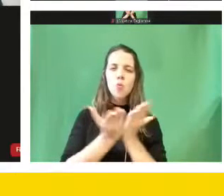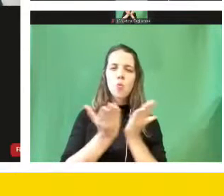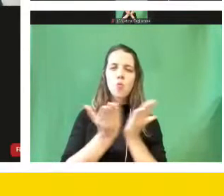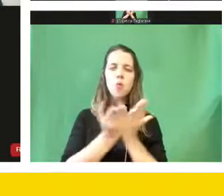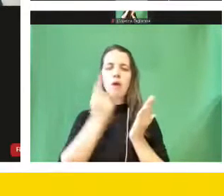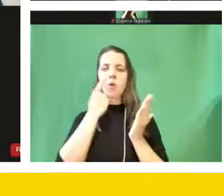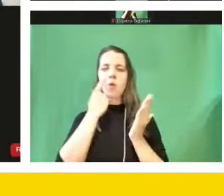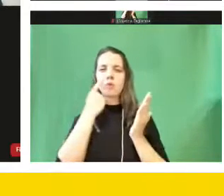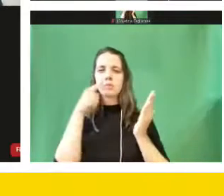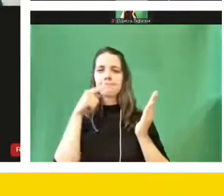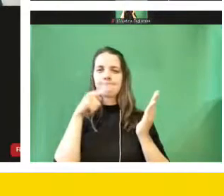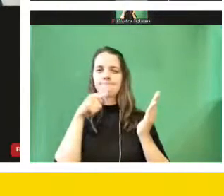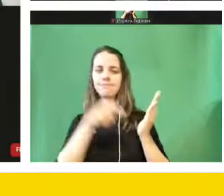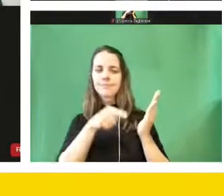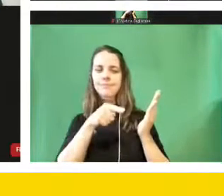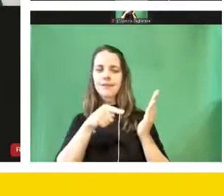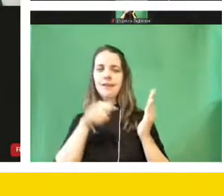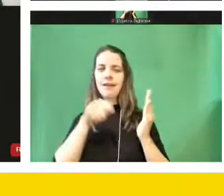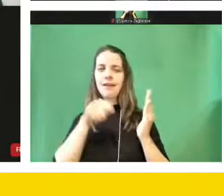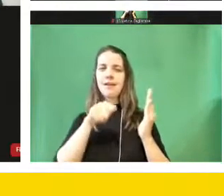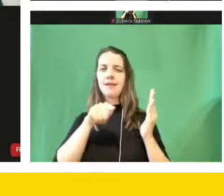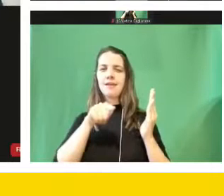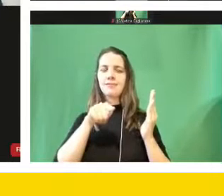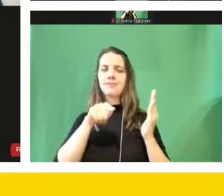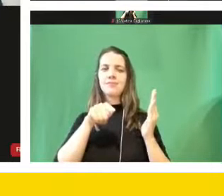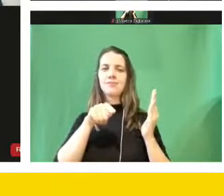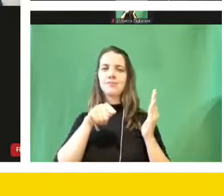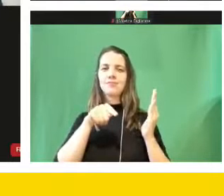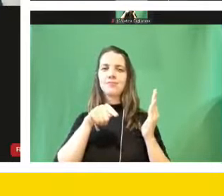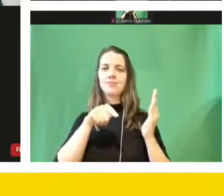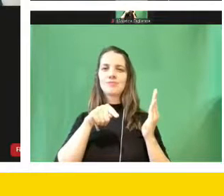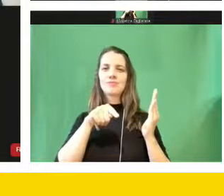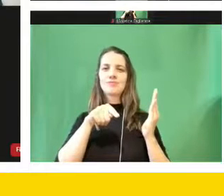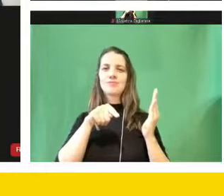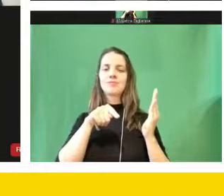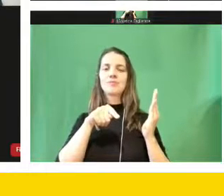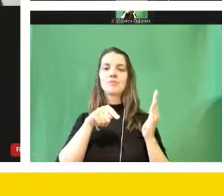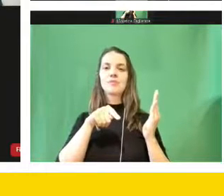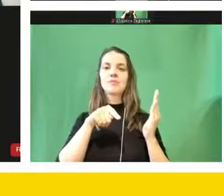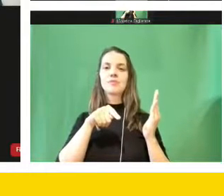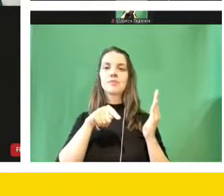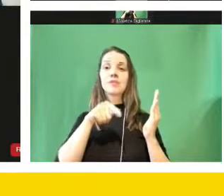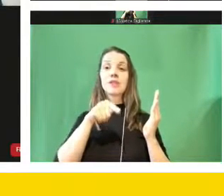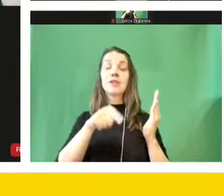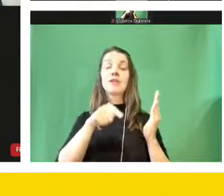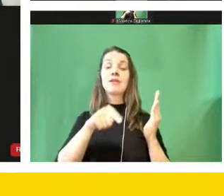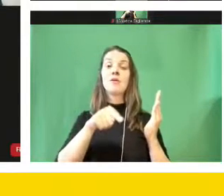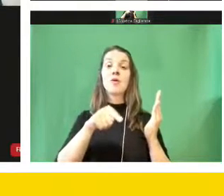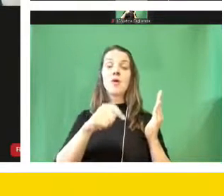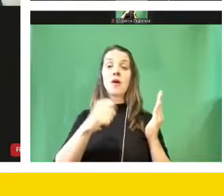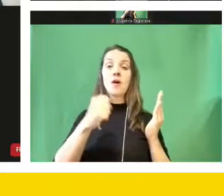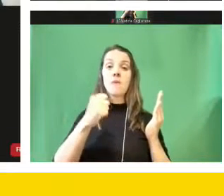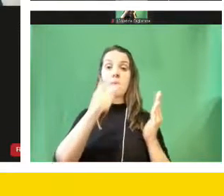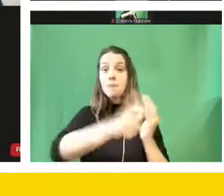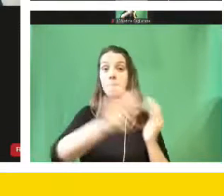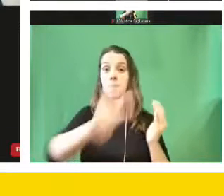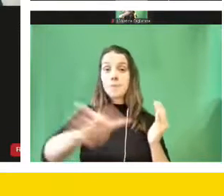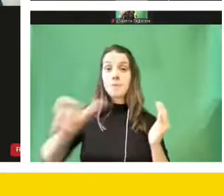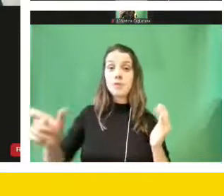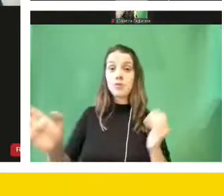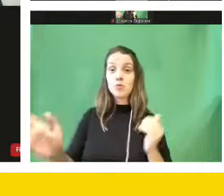tiene que seguir creciendo en su llegada a toda la sociedad, a todos los